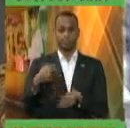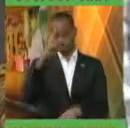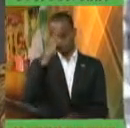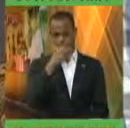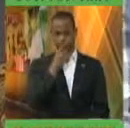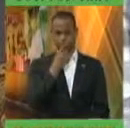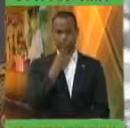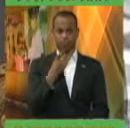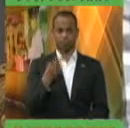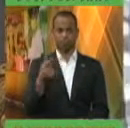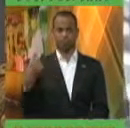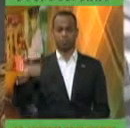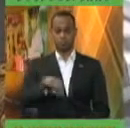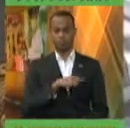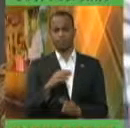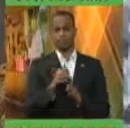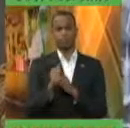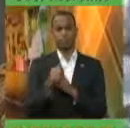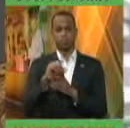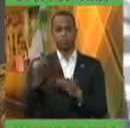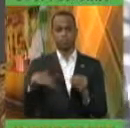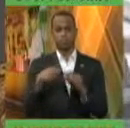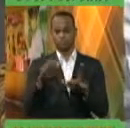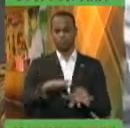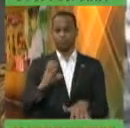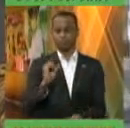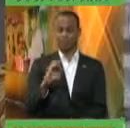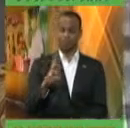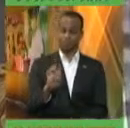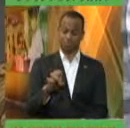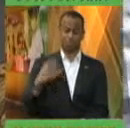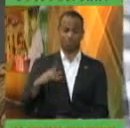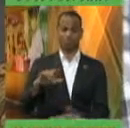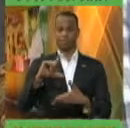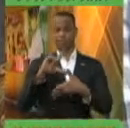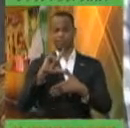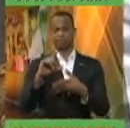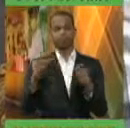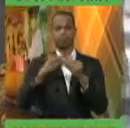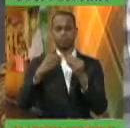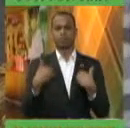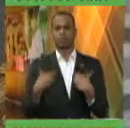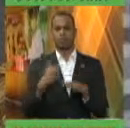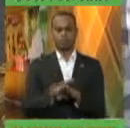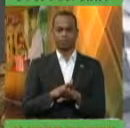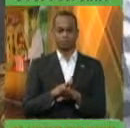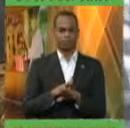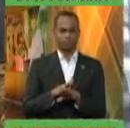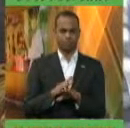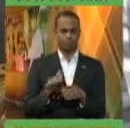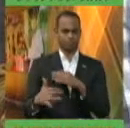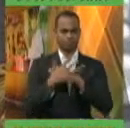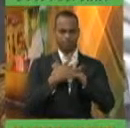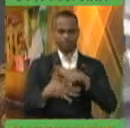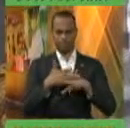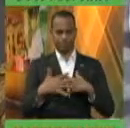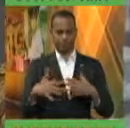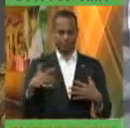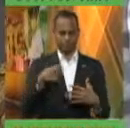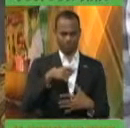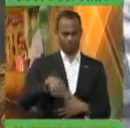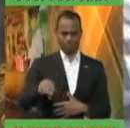dominicana somos líderes en cuanto a la zona caribeña en latinoamerica somos el país que más playas bandera azul tiene este hasta la